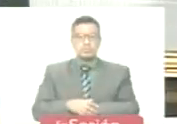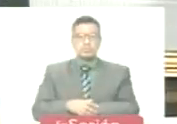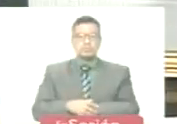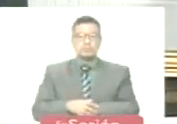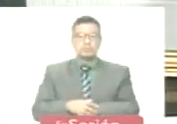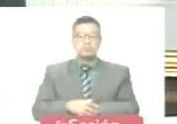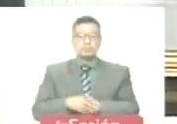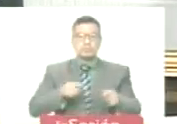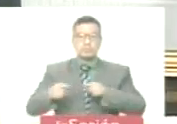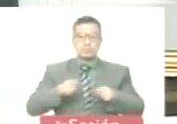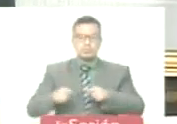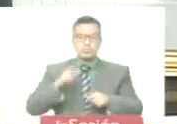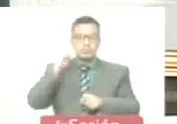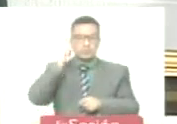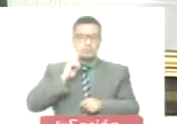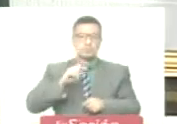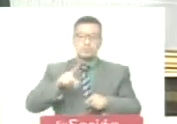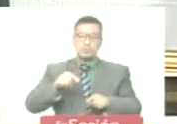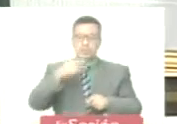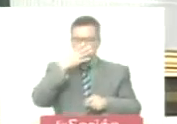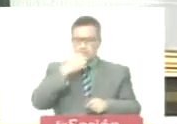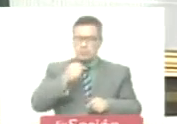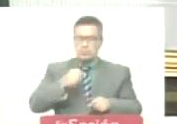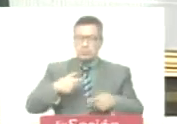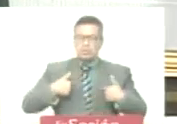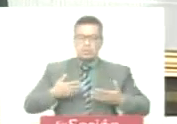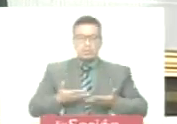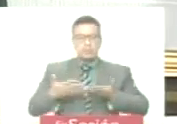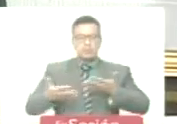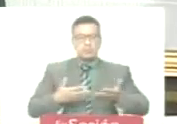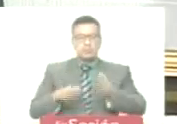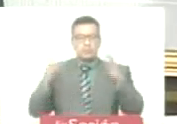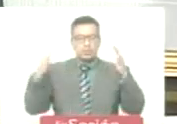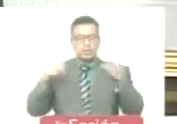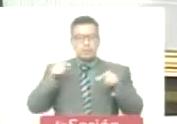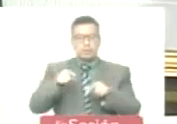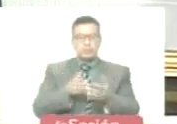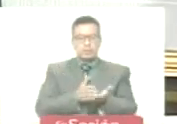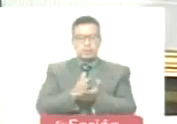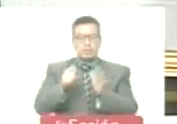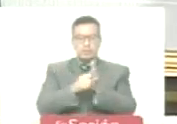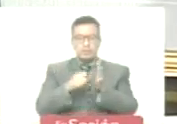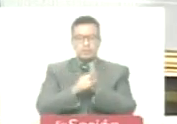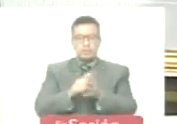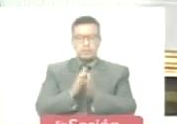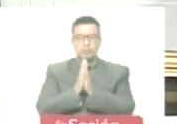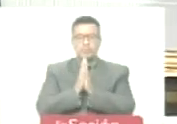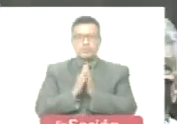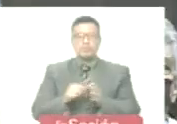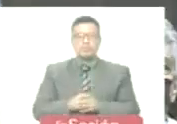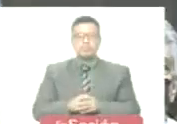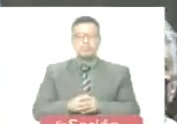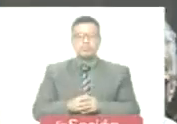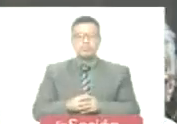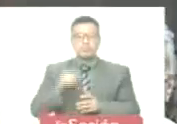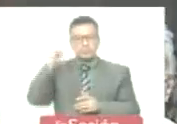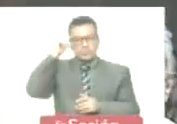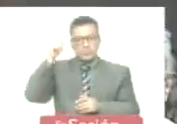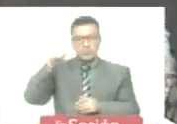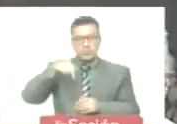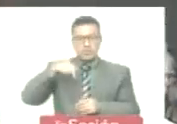Es un movimiento bolivariano. Entiendo su entusiasmo, lo comparto y lo aplaudo, pero ciñase al punto, por favor. Bueno, hoy